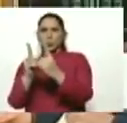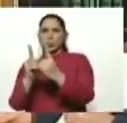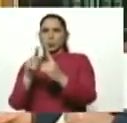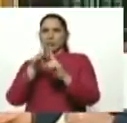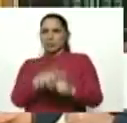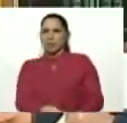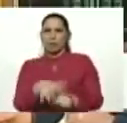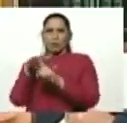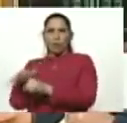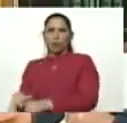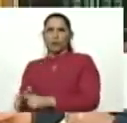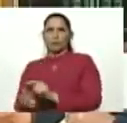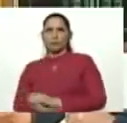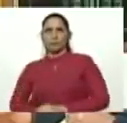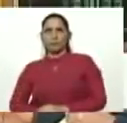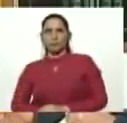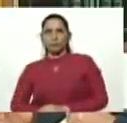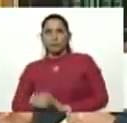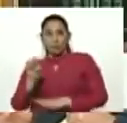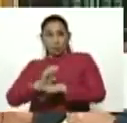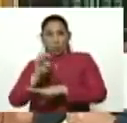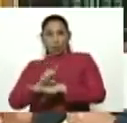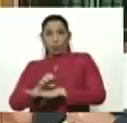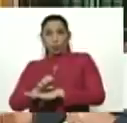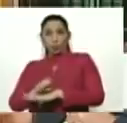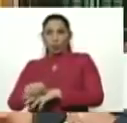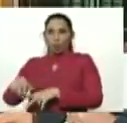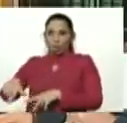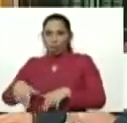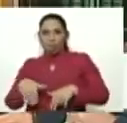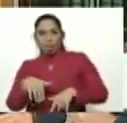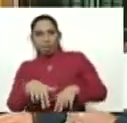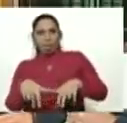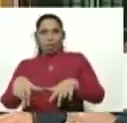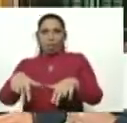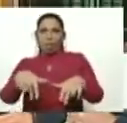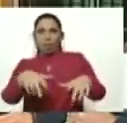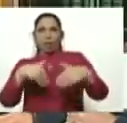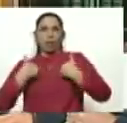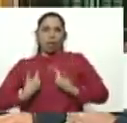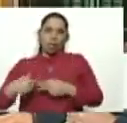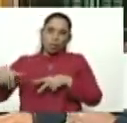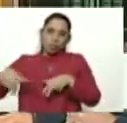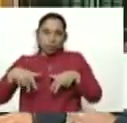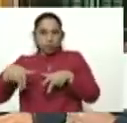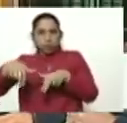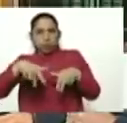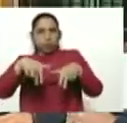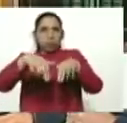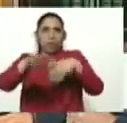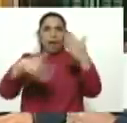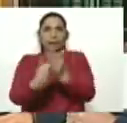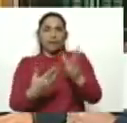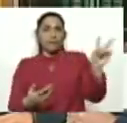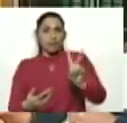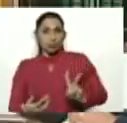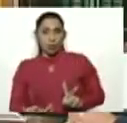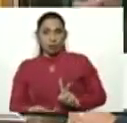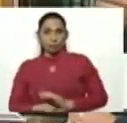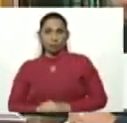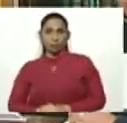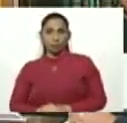xenofobia. Desde Ecuador se han venido a pie nuestros hermanos y hermanas, nuestros connacionales.